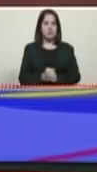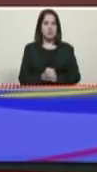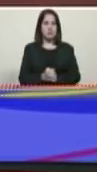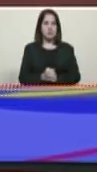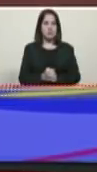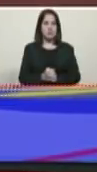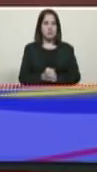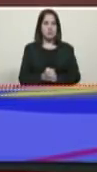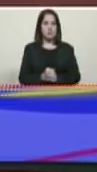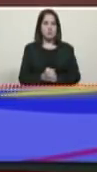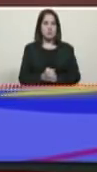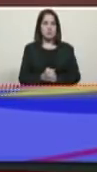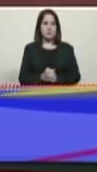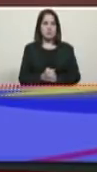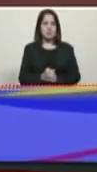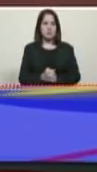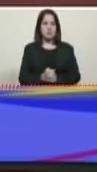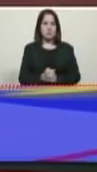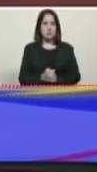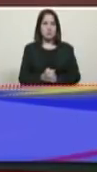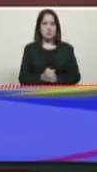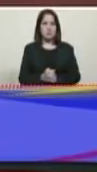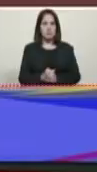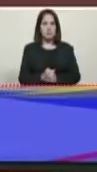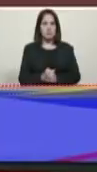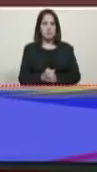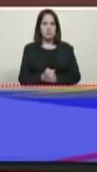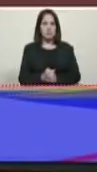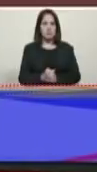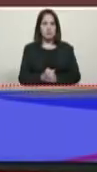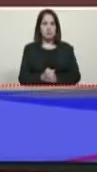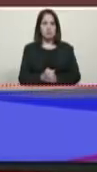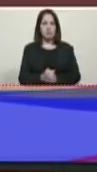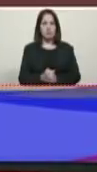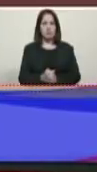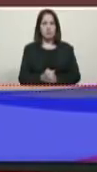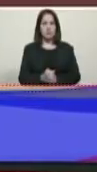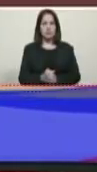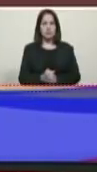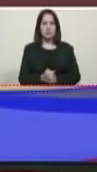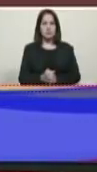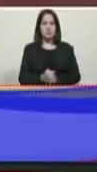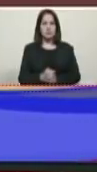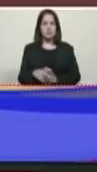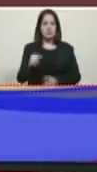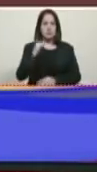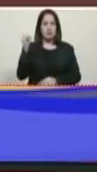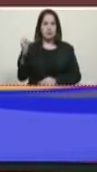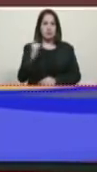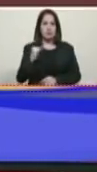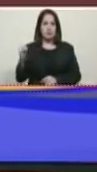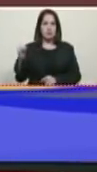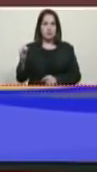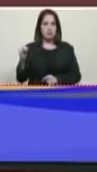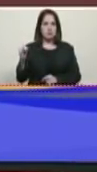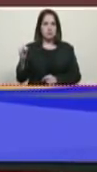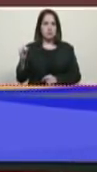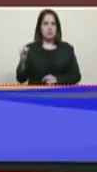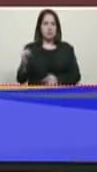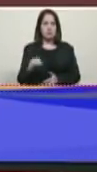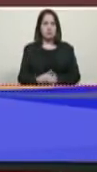entre tantas funciones que tienen que cumplir ustedes y él solía tan